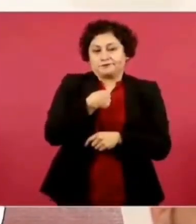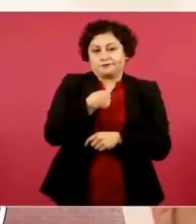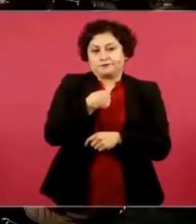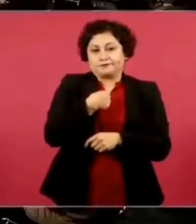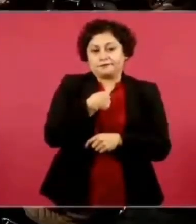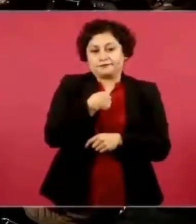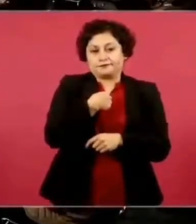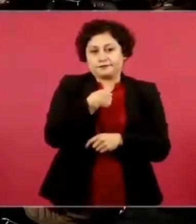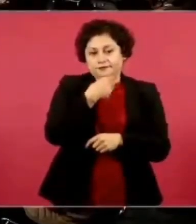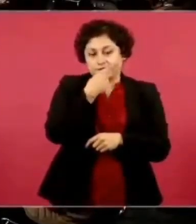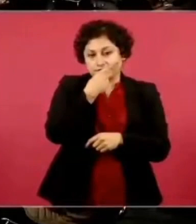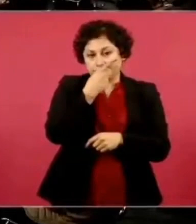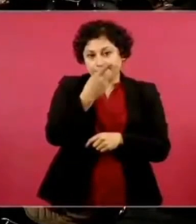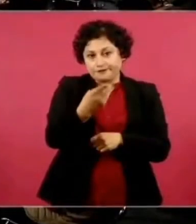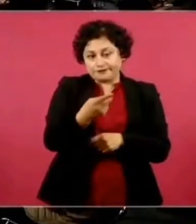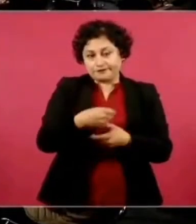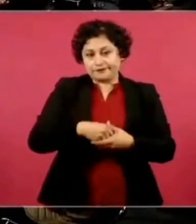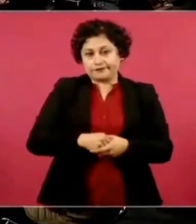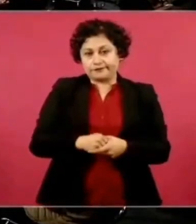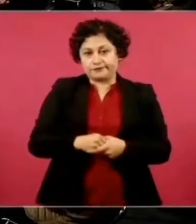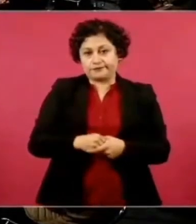el